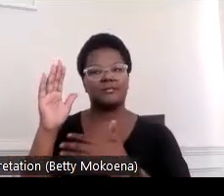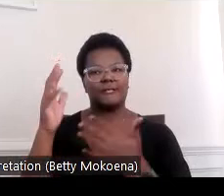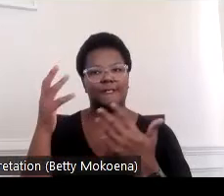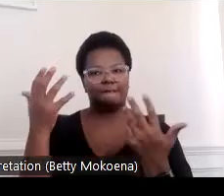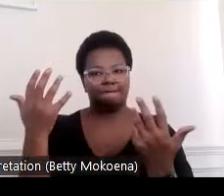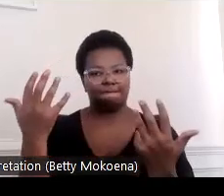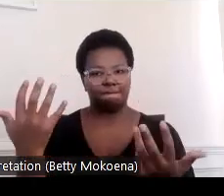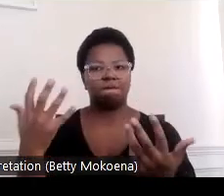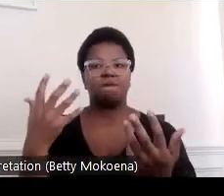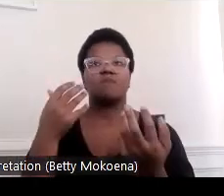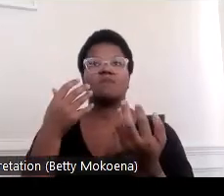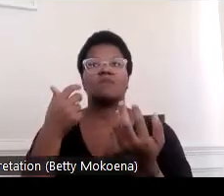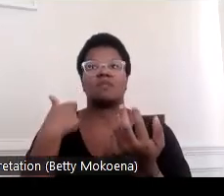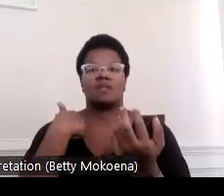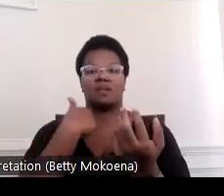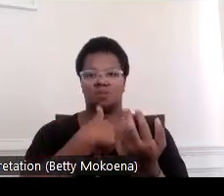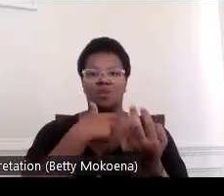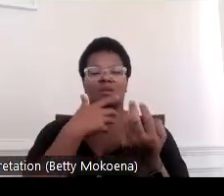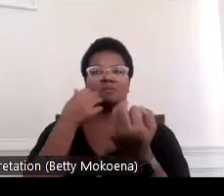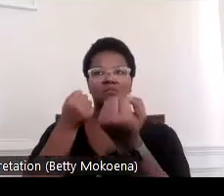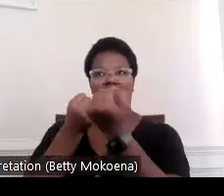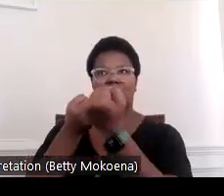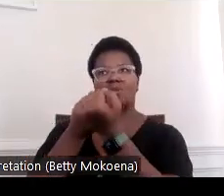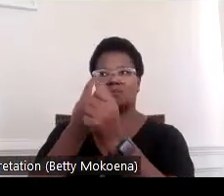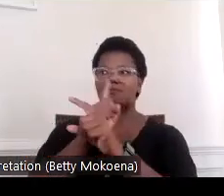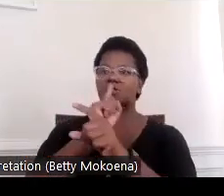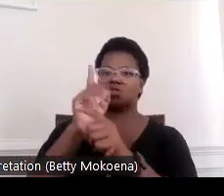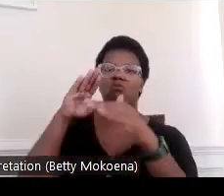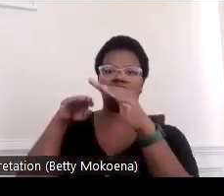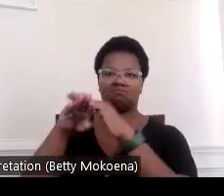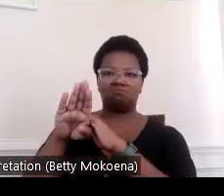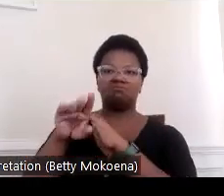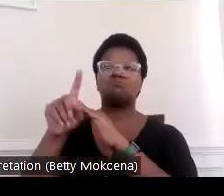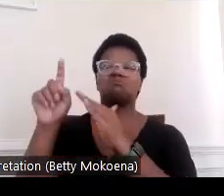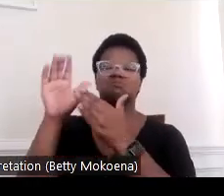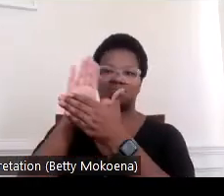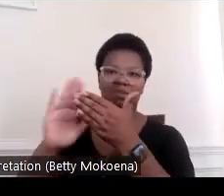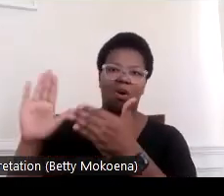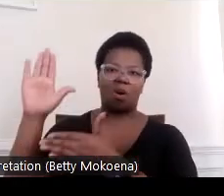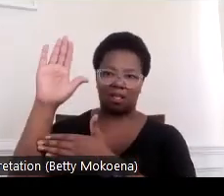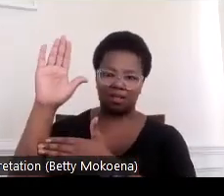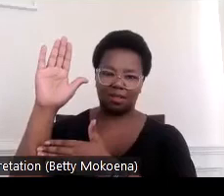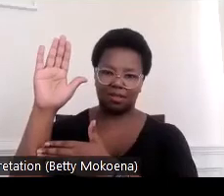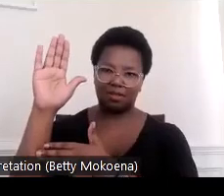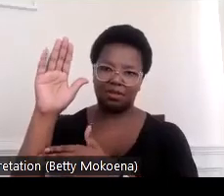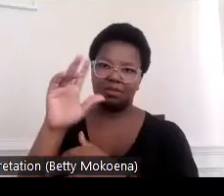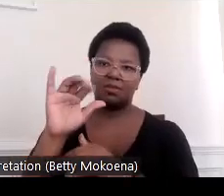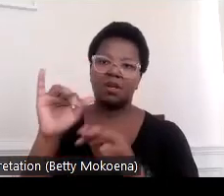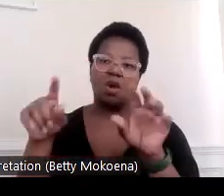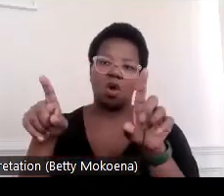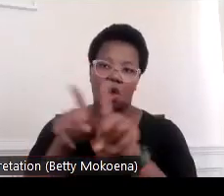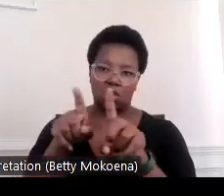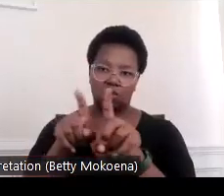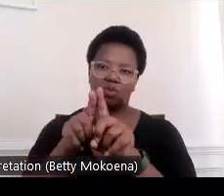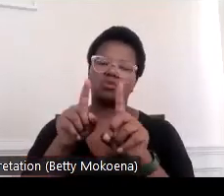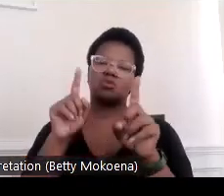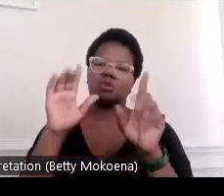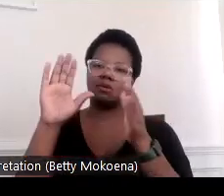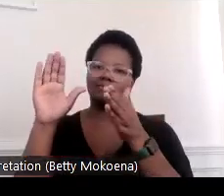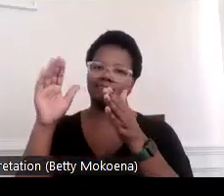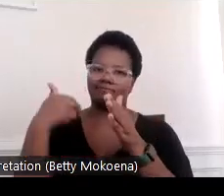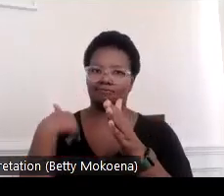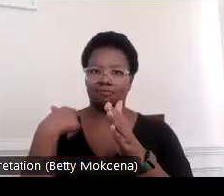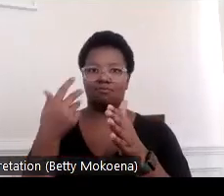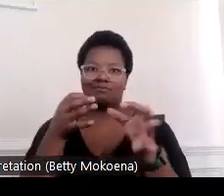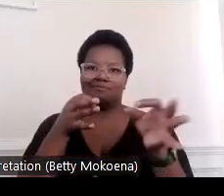tal vez y si es el caso Entonces por soportes o apoyos deberían ser provistos para que sea posible